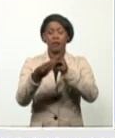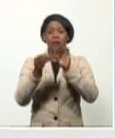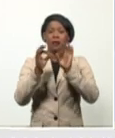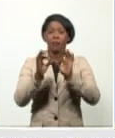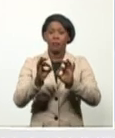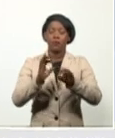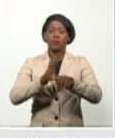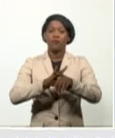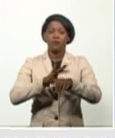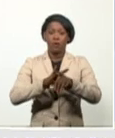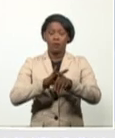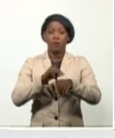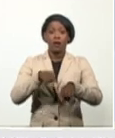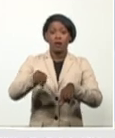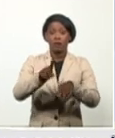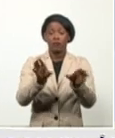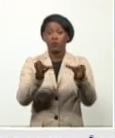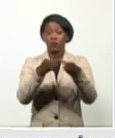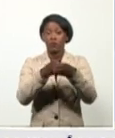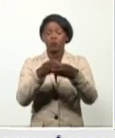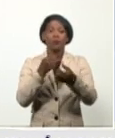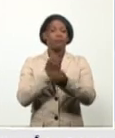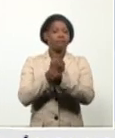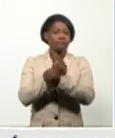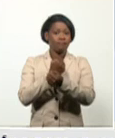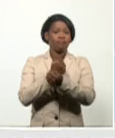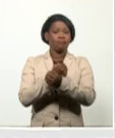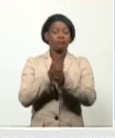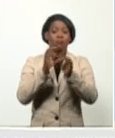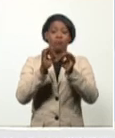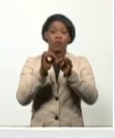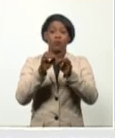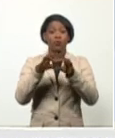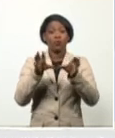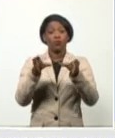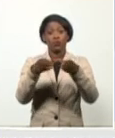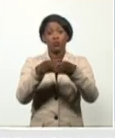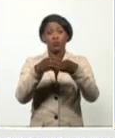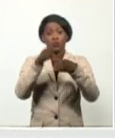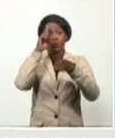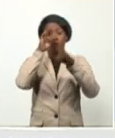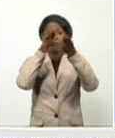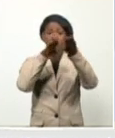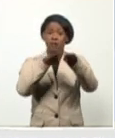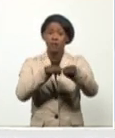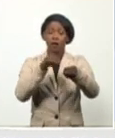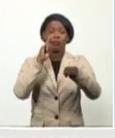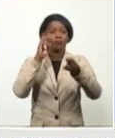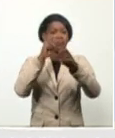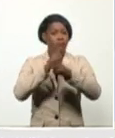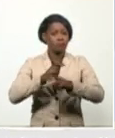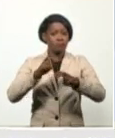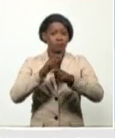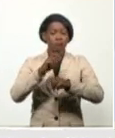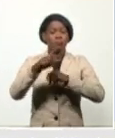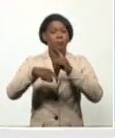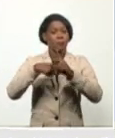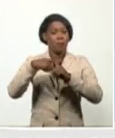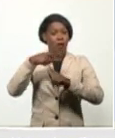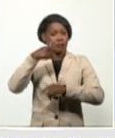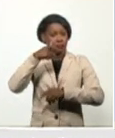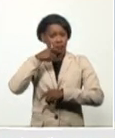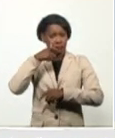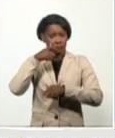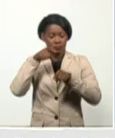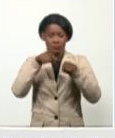riesgo, por lo que todos se ingresan, se estudian y se vigilan además. En uno de los